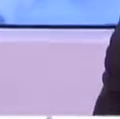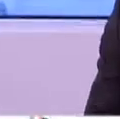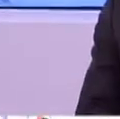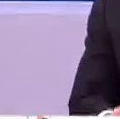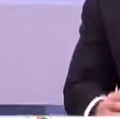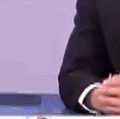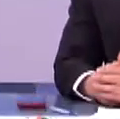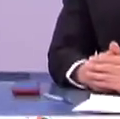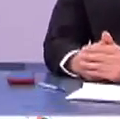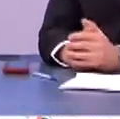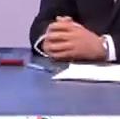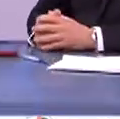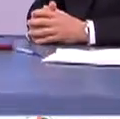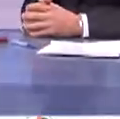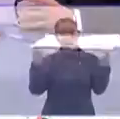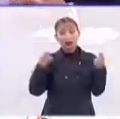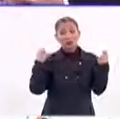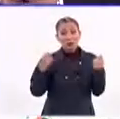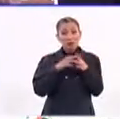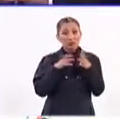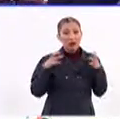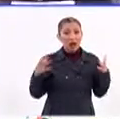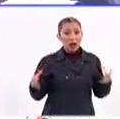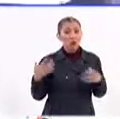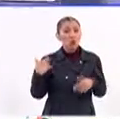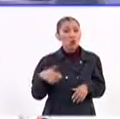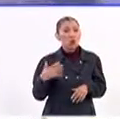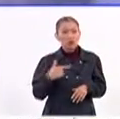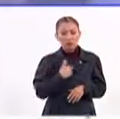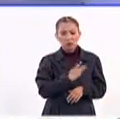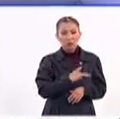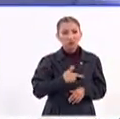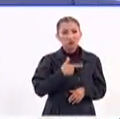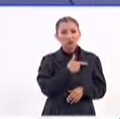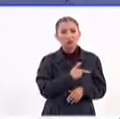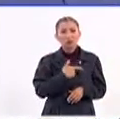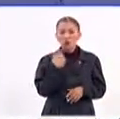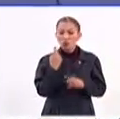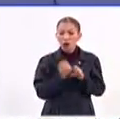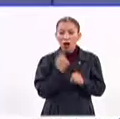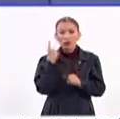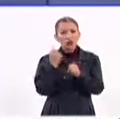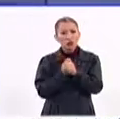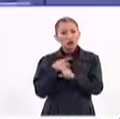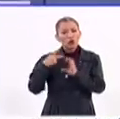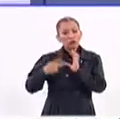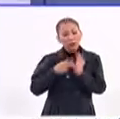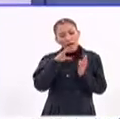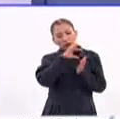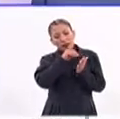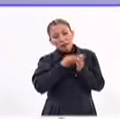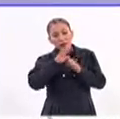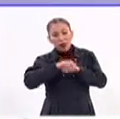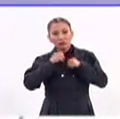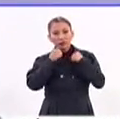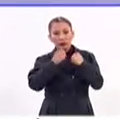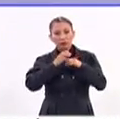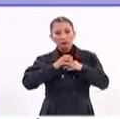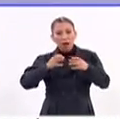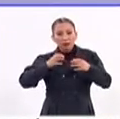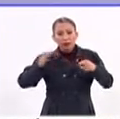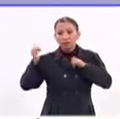Pues un gran festival, Ana Cris, un gran festival que me da mucho gusto que año con año retoma más fuerza,